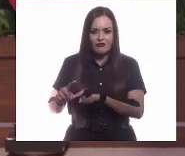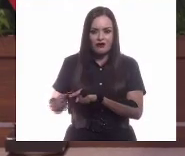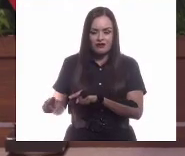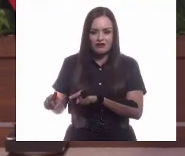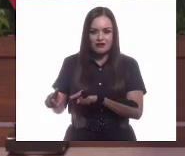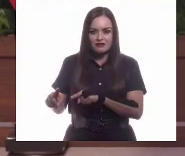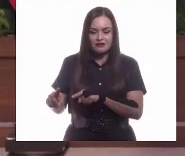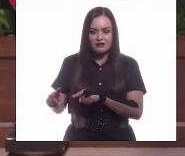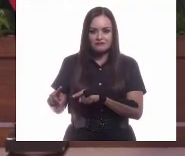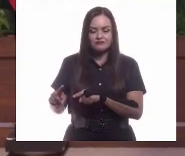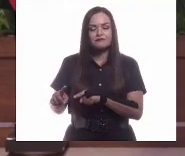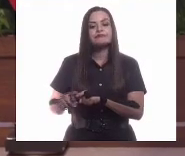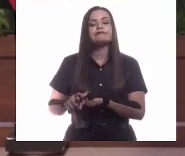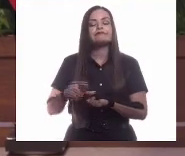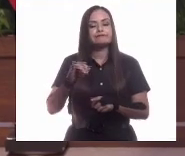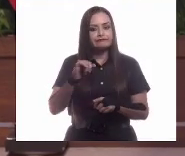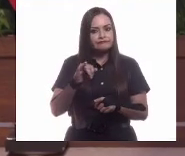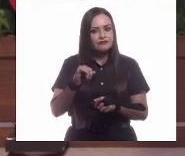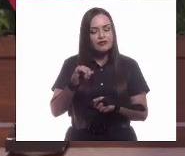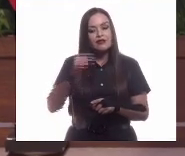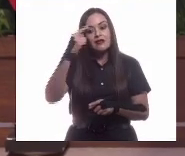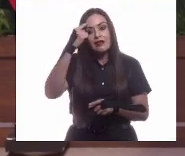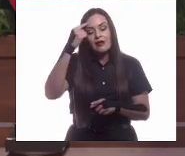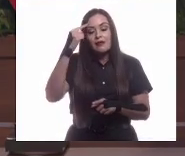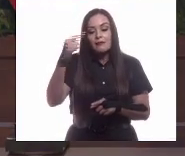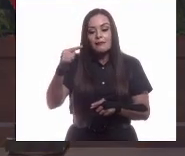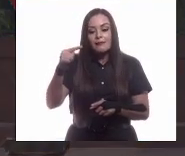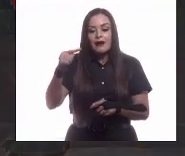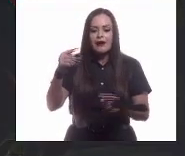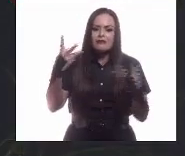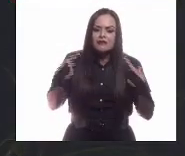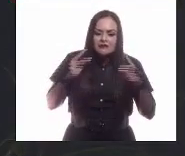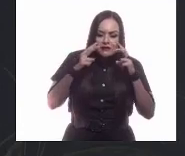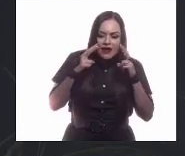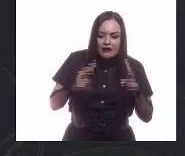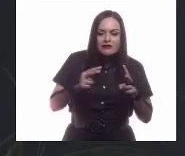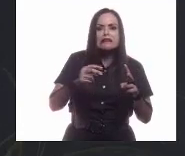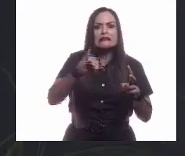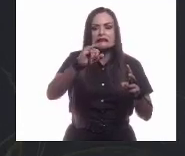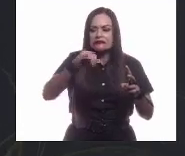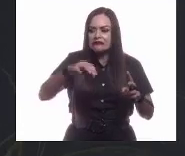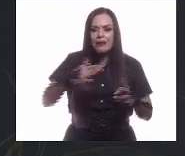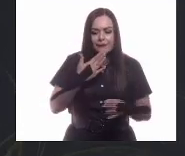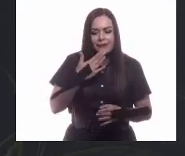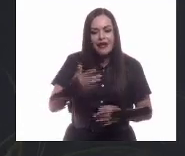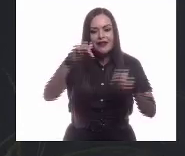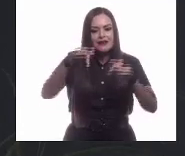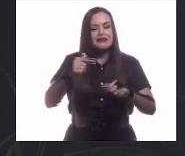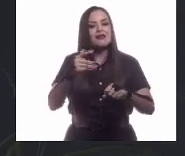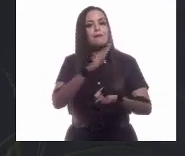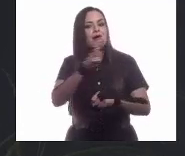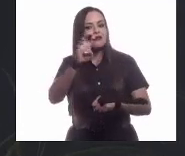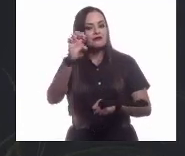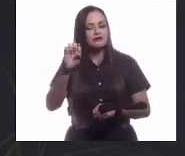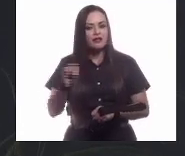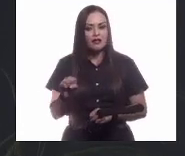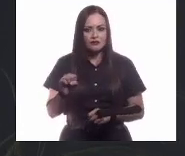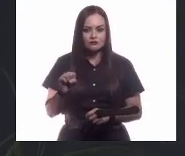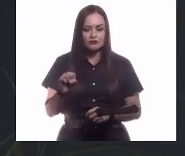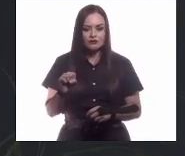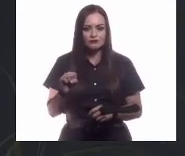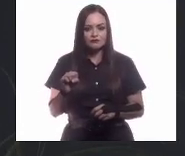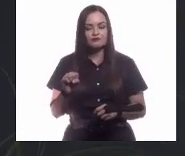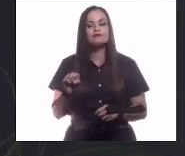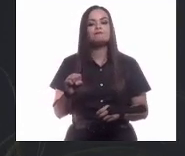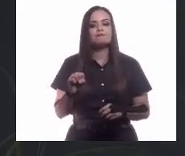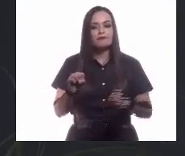y secundario para surtir sus necesidades. Este esfuerzo logró resultados. Baja California Sur fue el estado